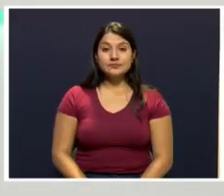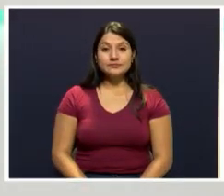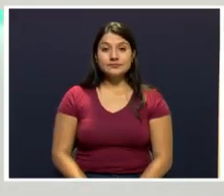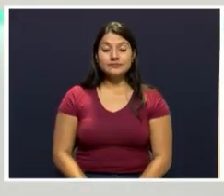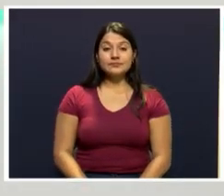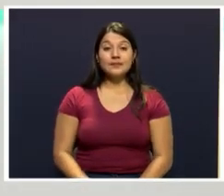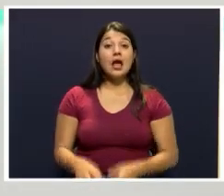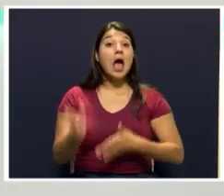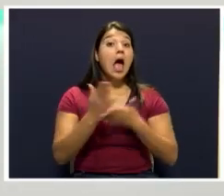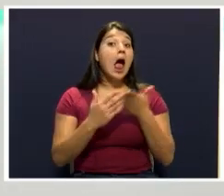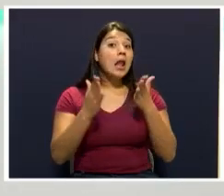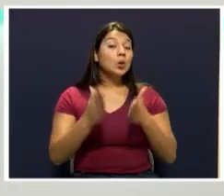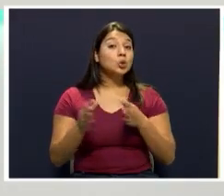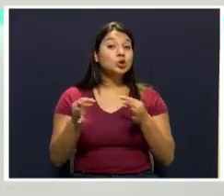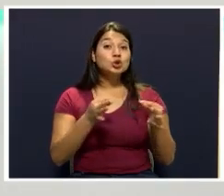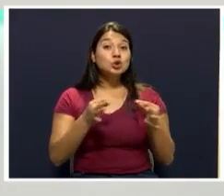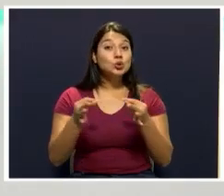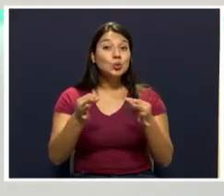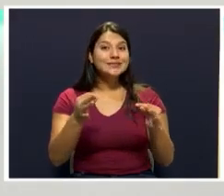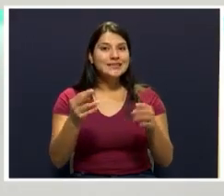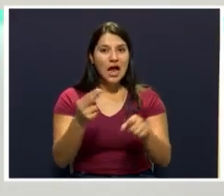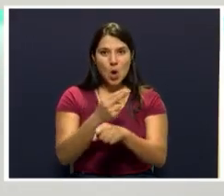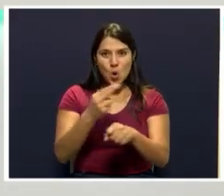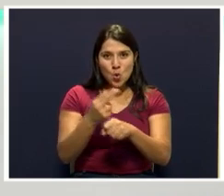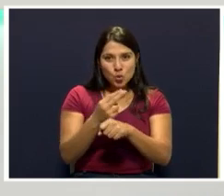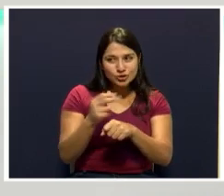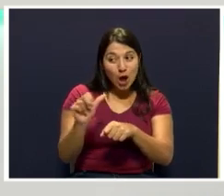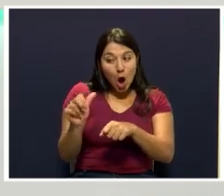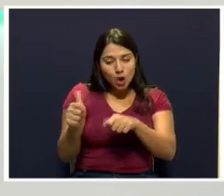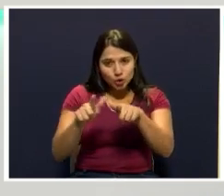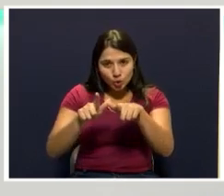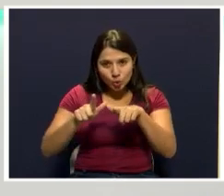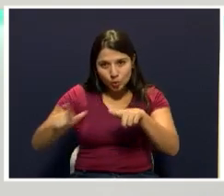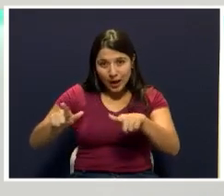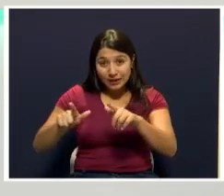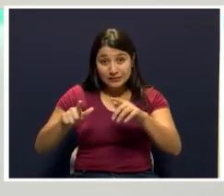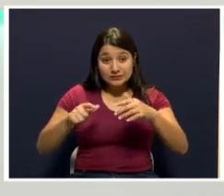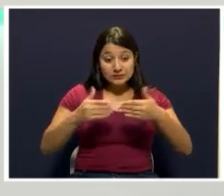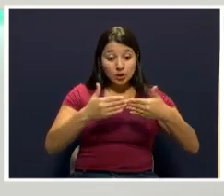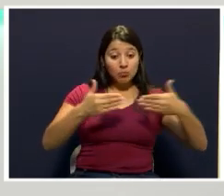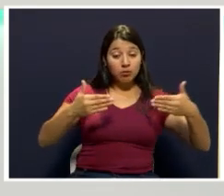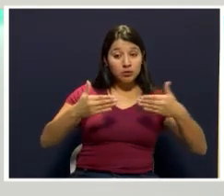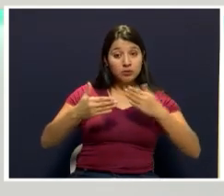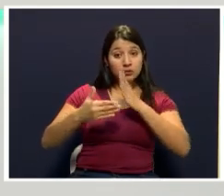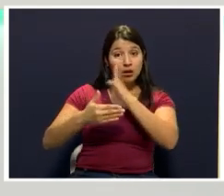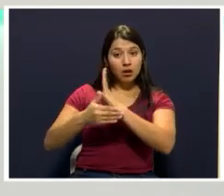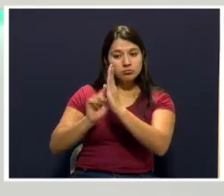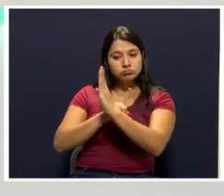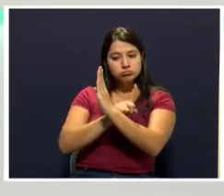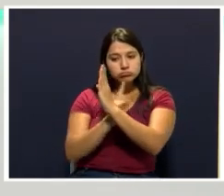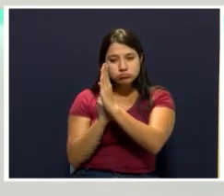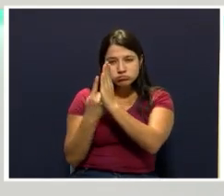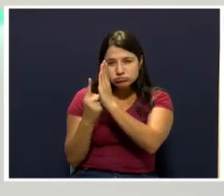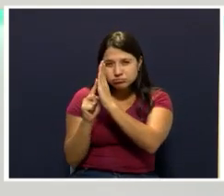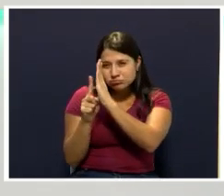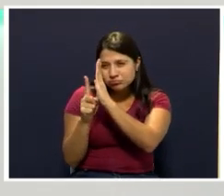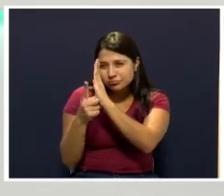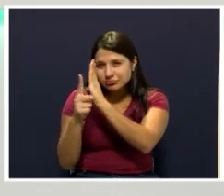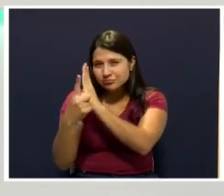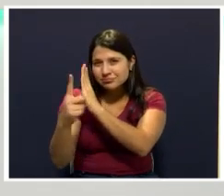Y algunos turistas utilizan atajos y portillos para burlar las restricciones sanitarias e intentar